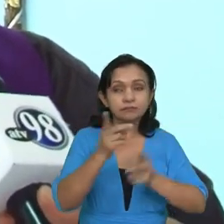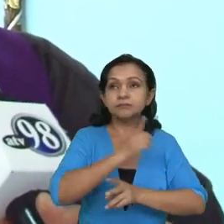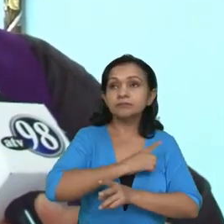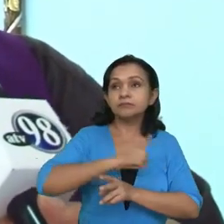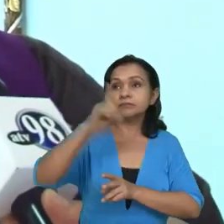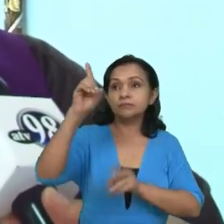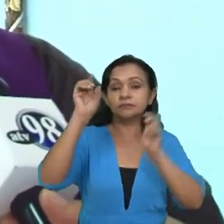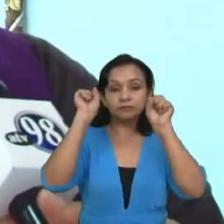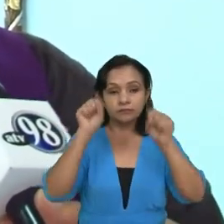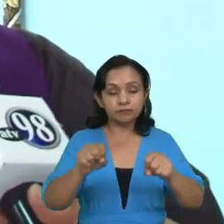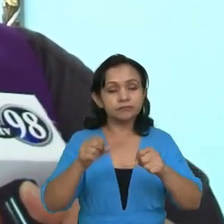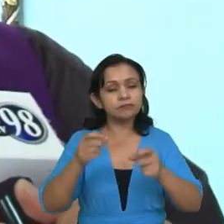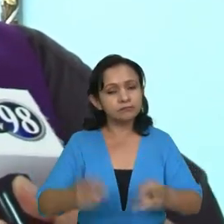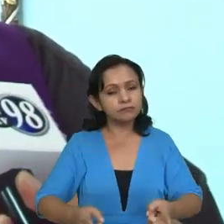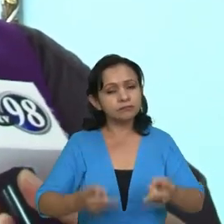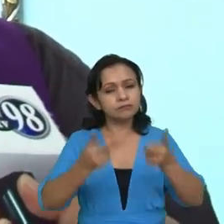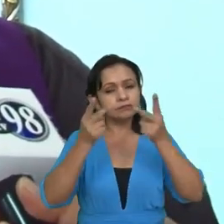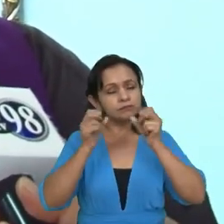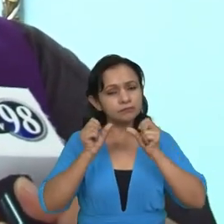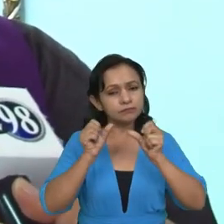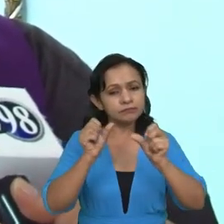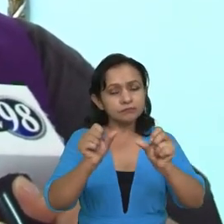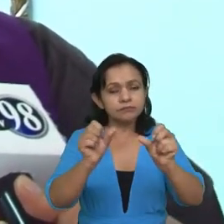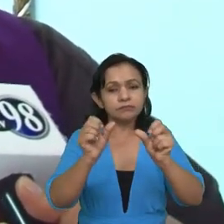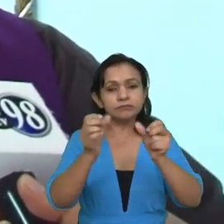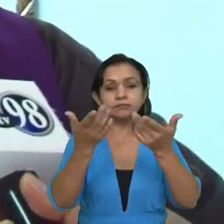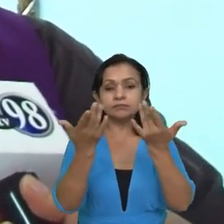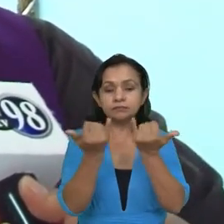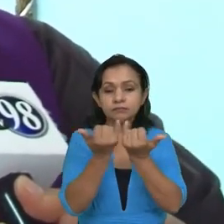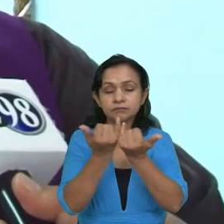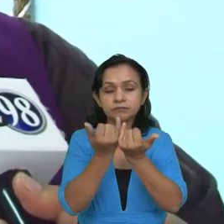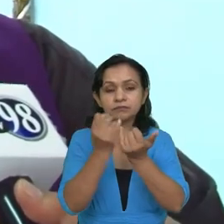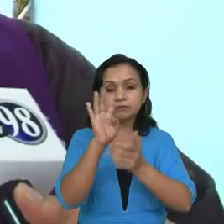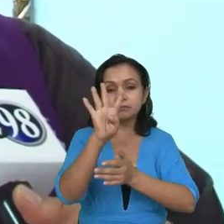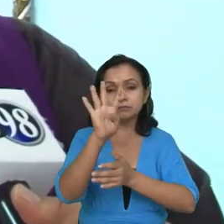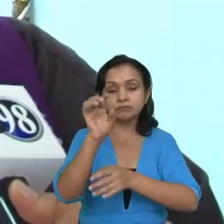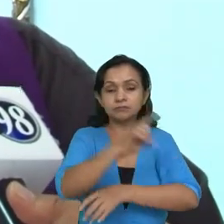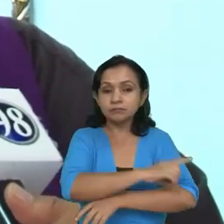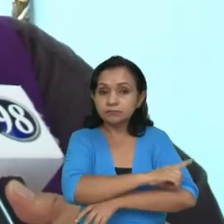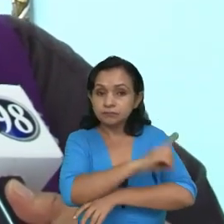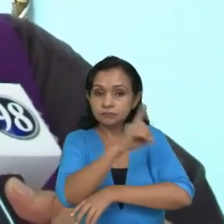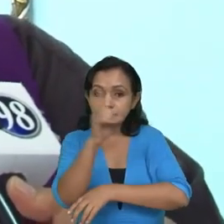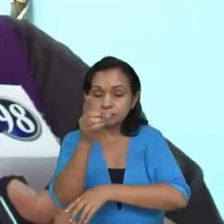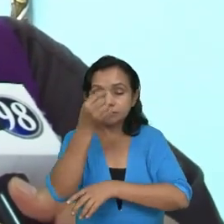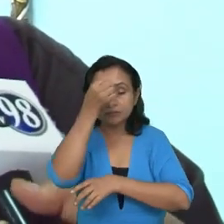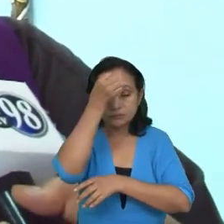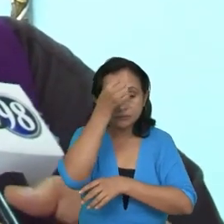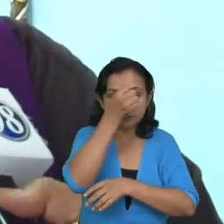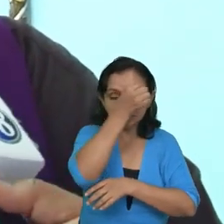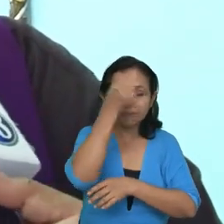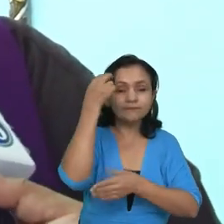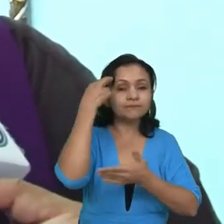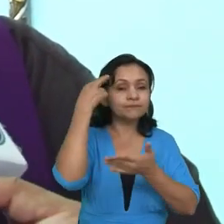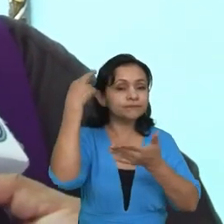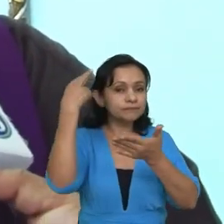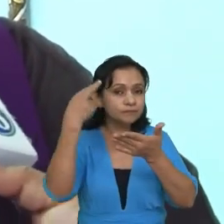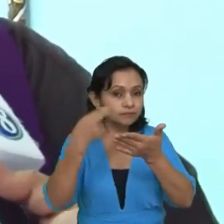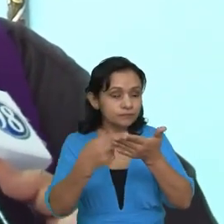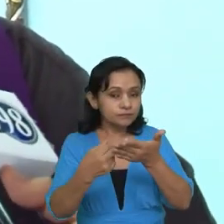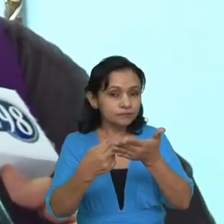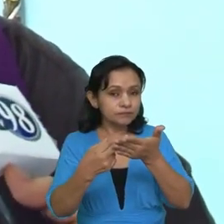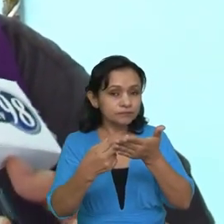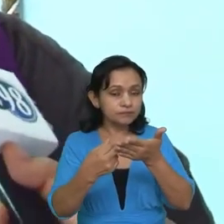alcanzar la vida eterna para eso es la cuaresma y para eso nos ponemos la ceniza en la frente para recordarnos que solo